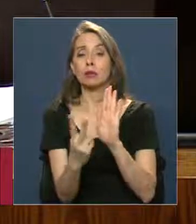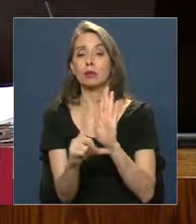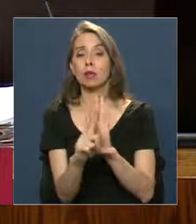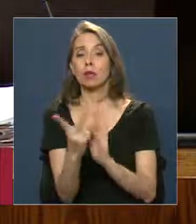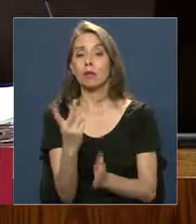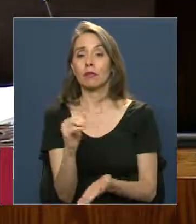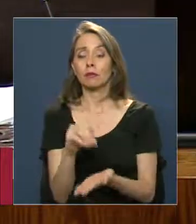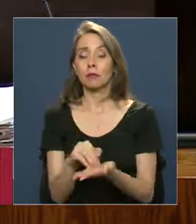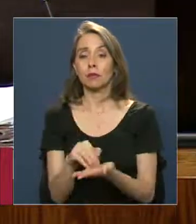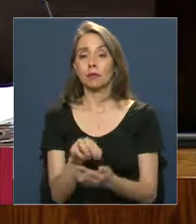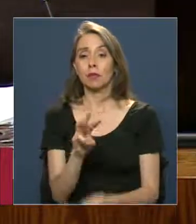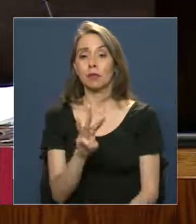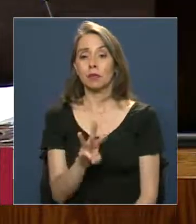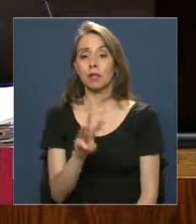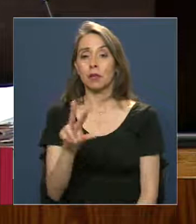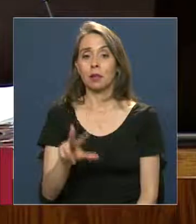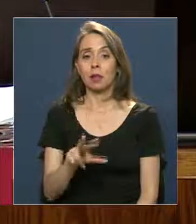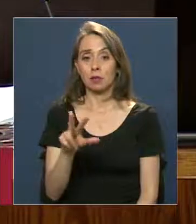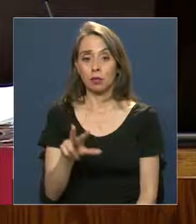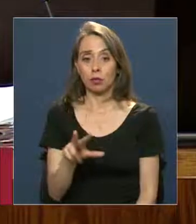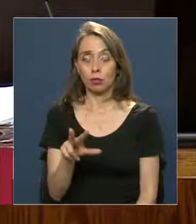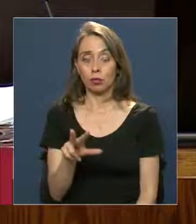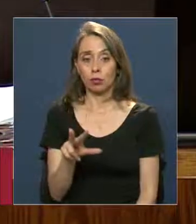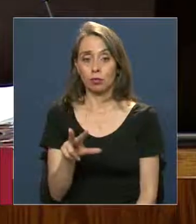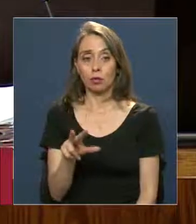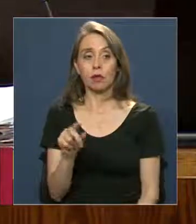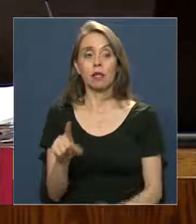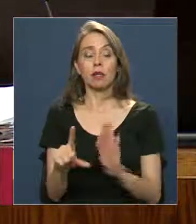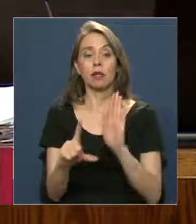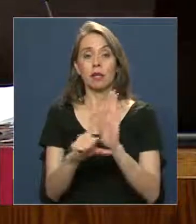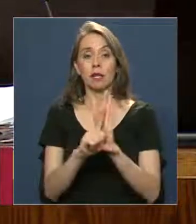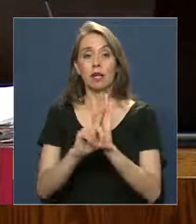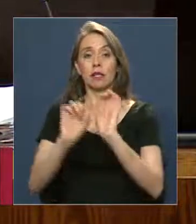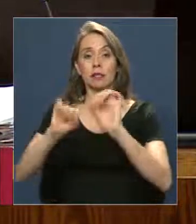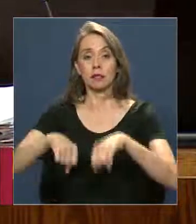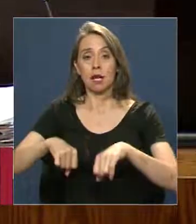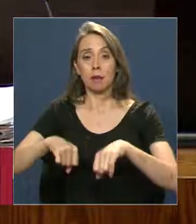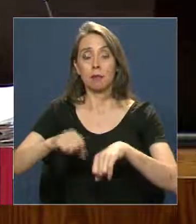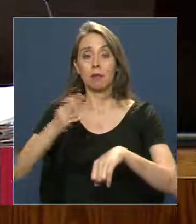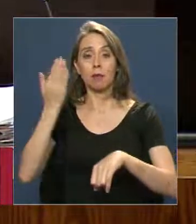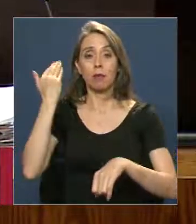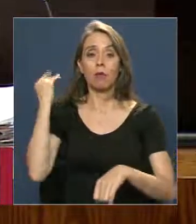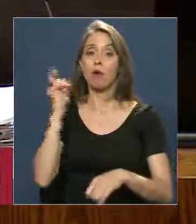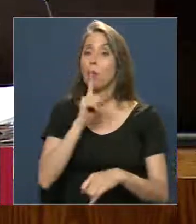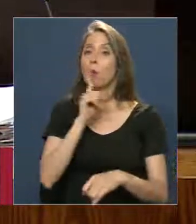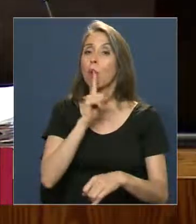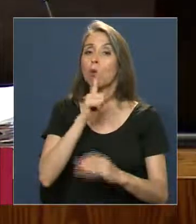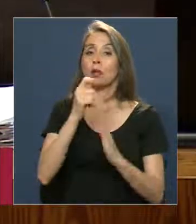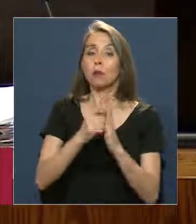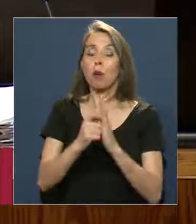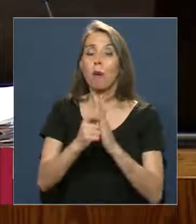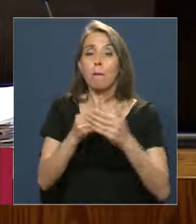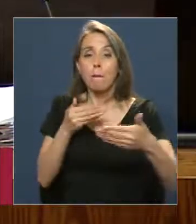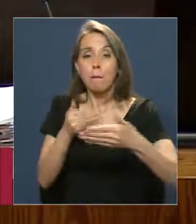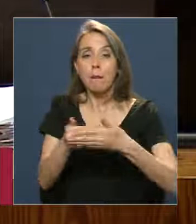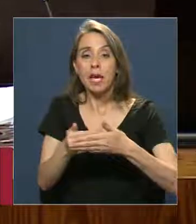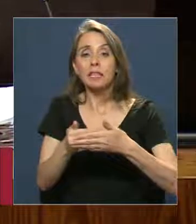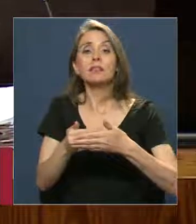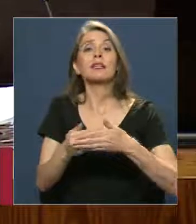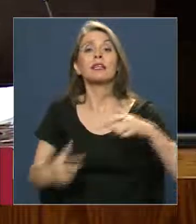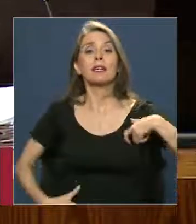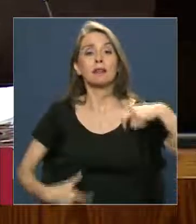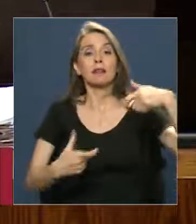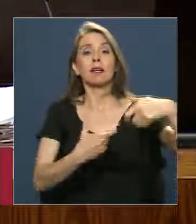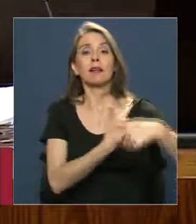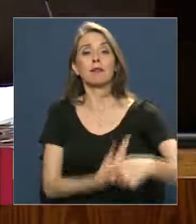ley 20.318. Esta es una ley que se aprobó durante los últimos meses de gobierno de la expresidenta